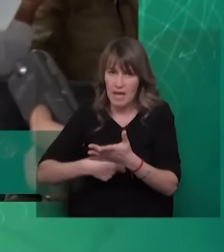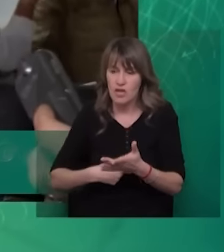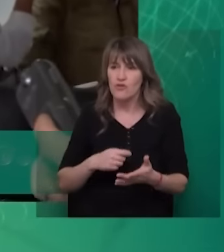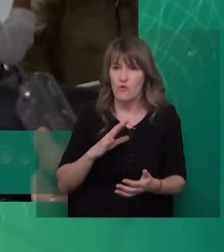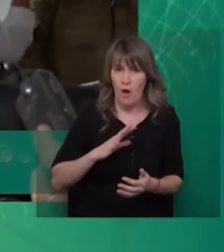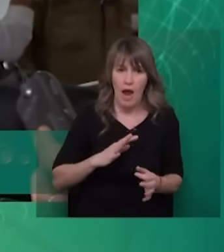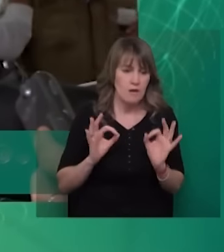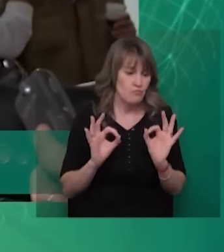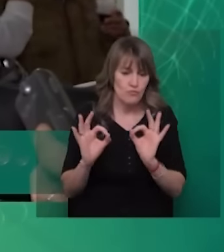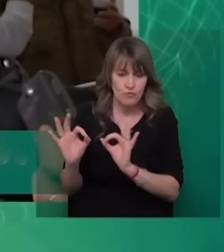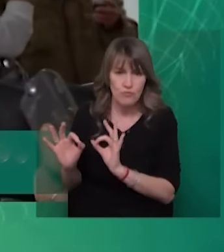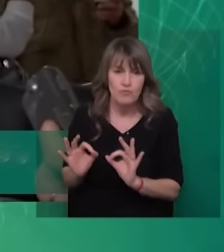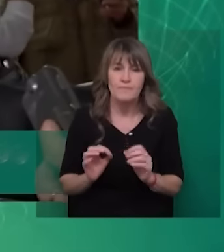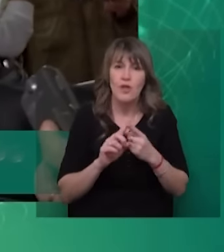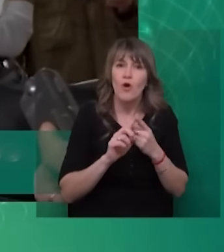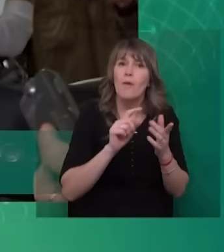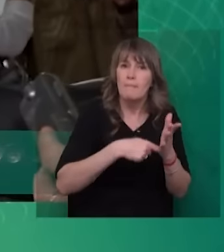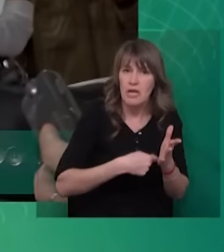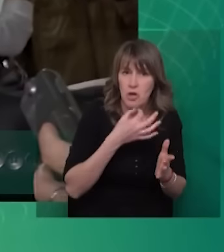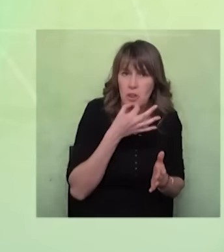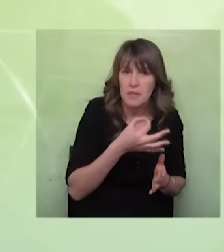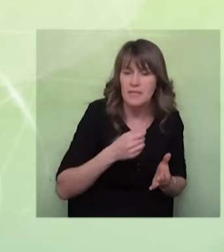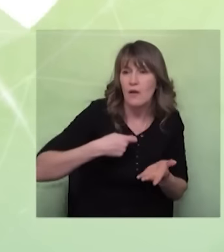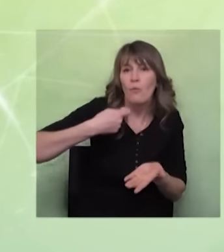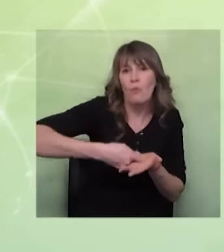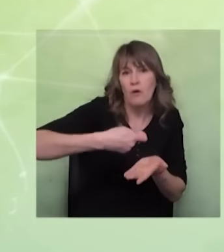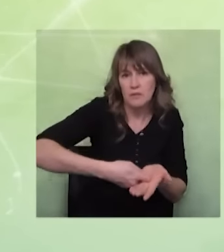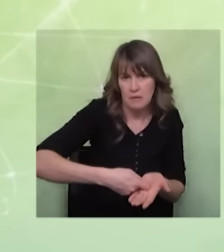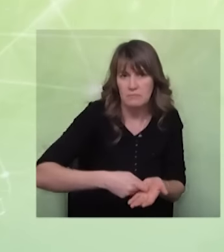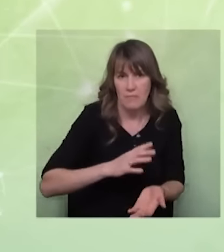tiempo y cada convenio establecía cuotas de